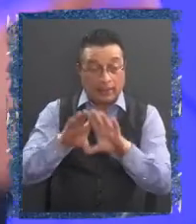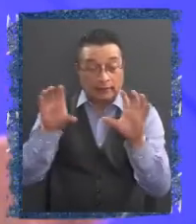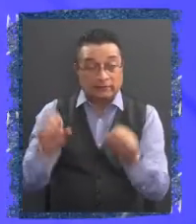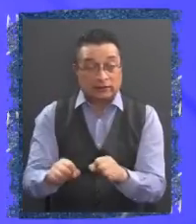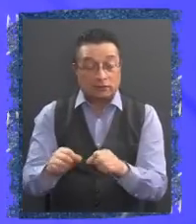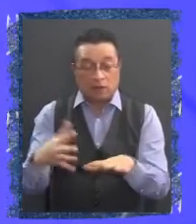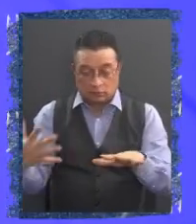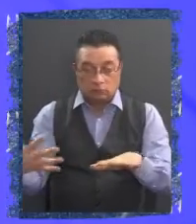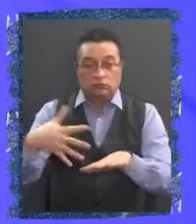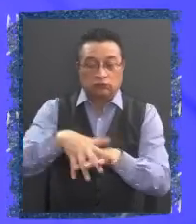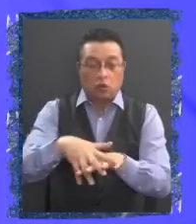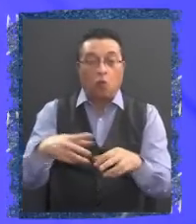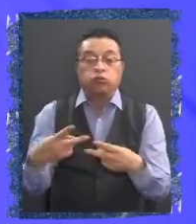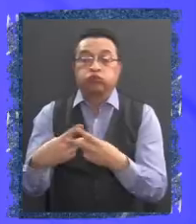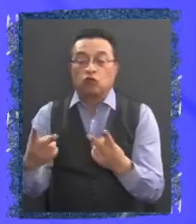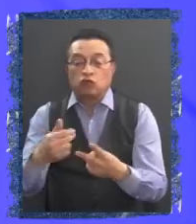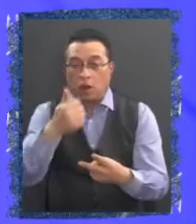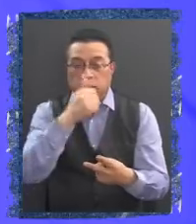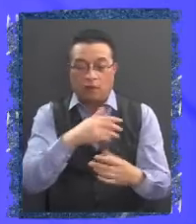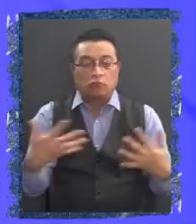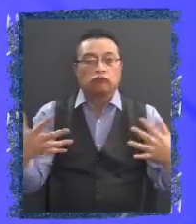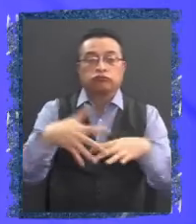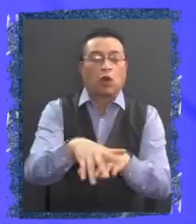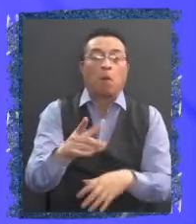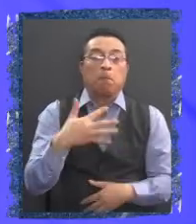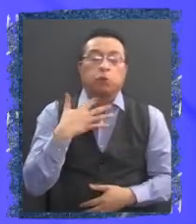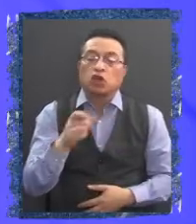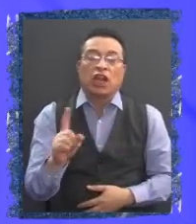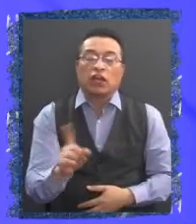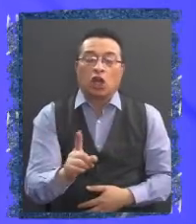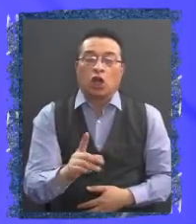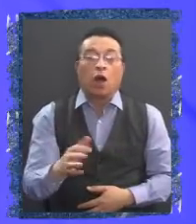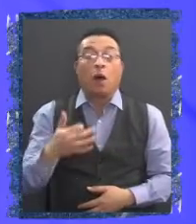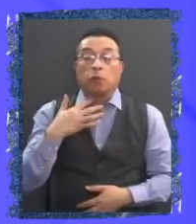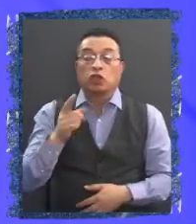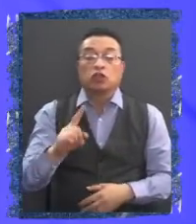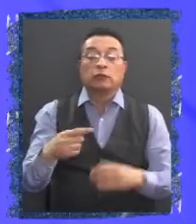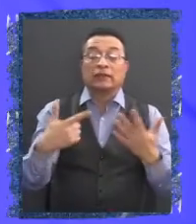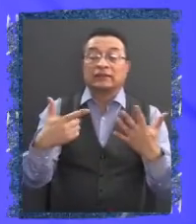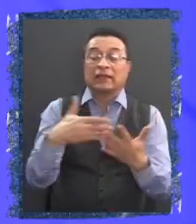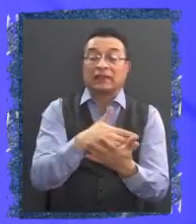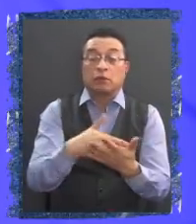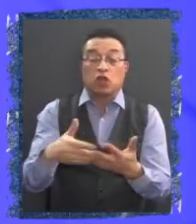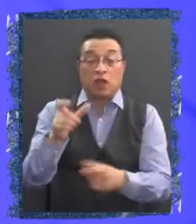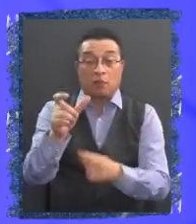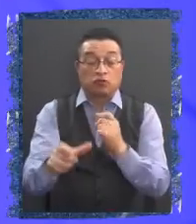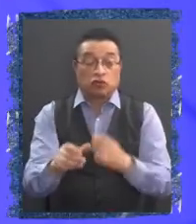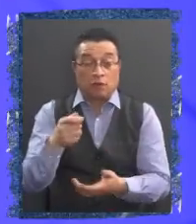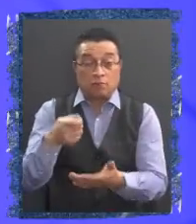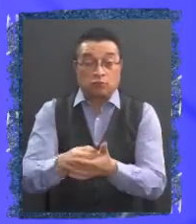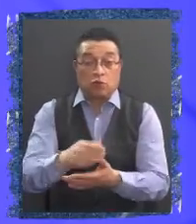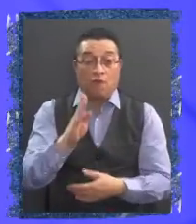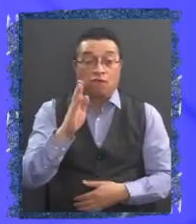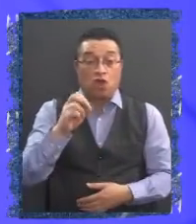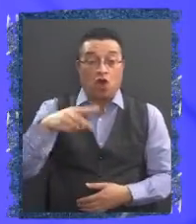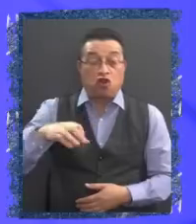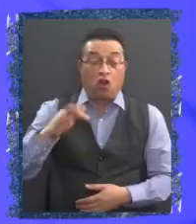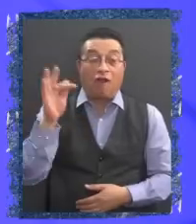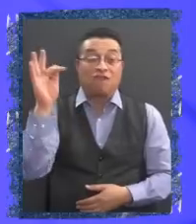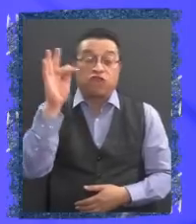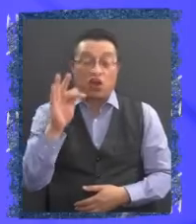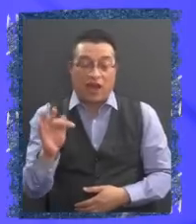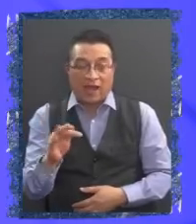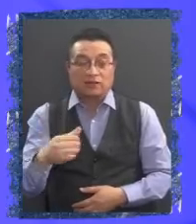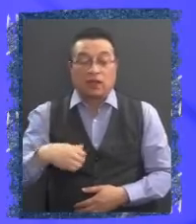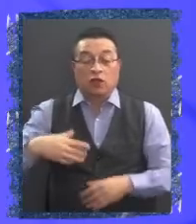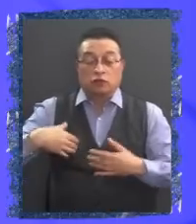el público y el privado? ¿Por qué no se quiere dejar a estas 7 millones de personas que compran su bono FONASA, libre elección, de pediatra y